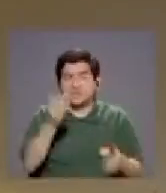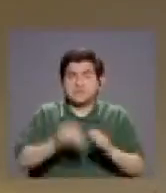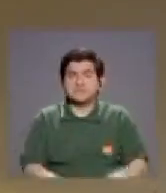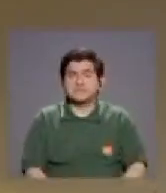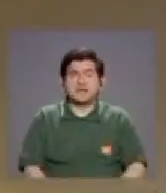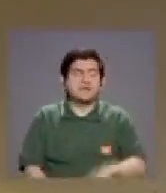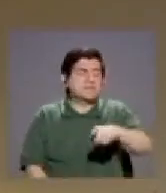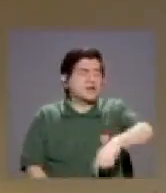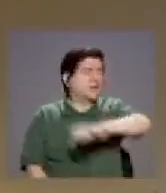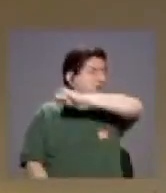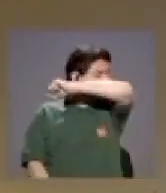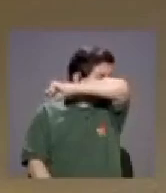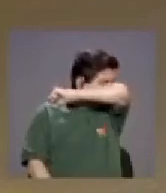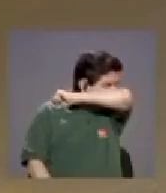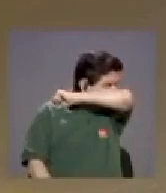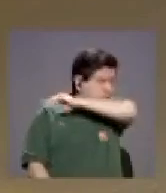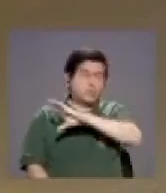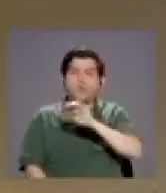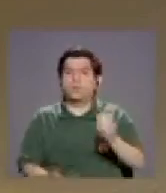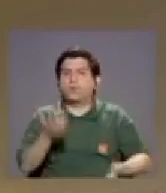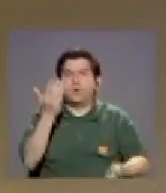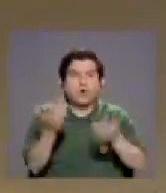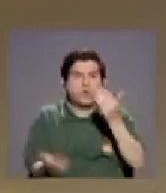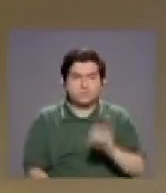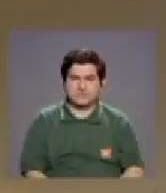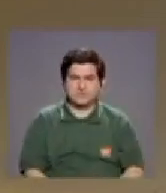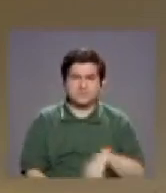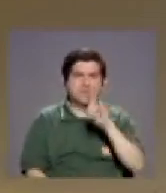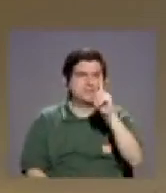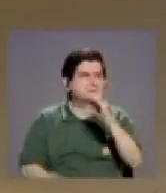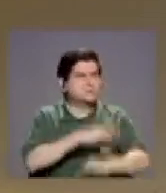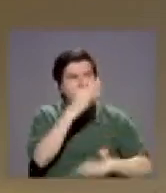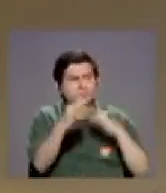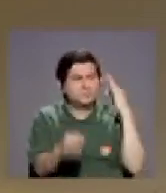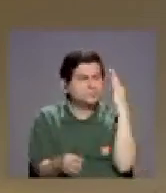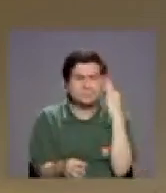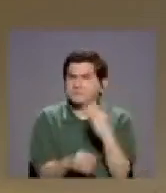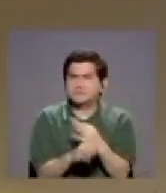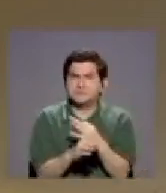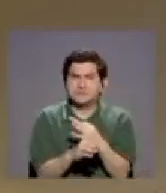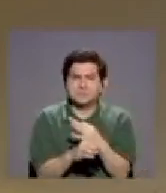estornudó o hizo alguna salida de